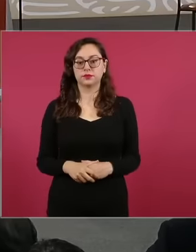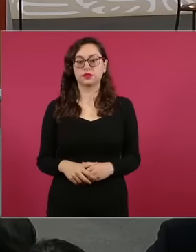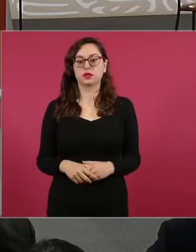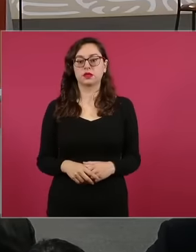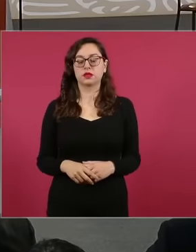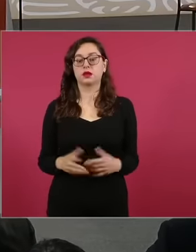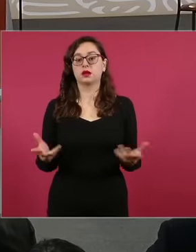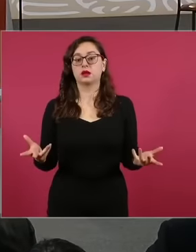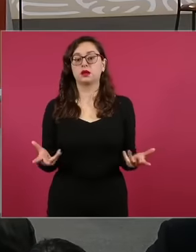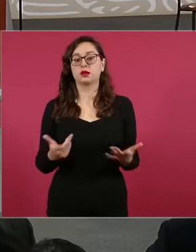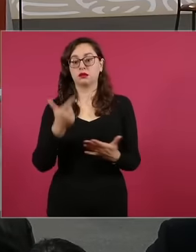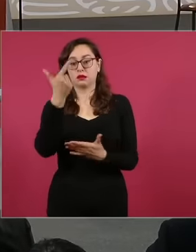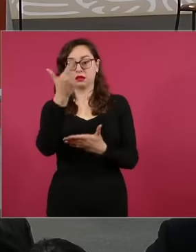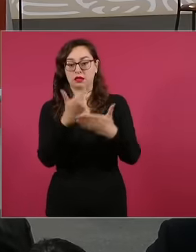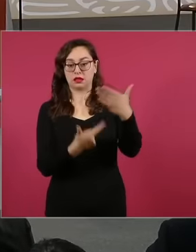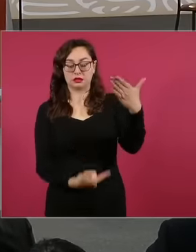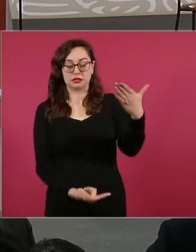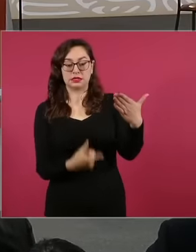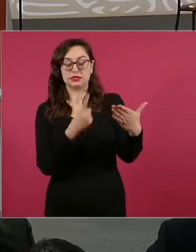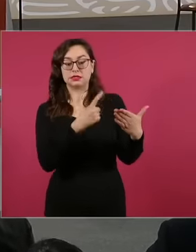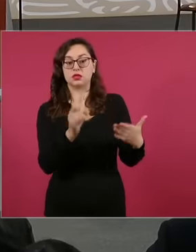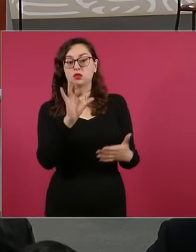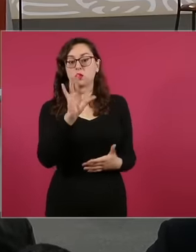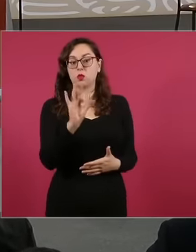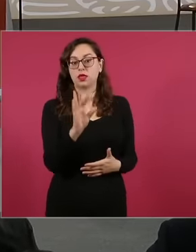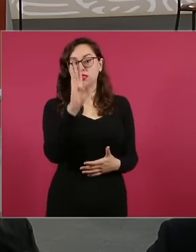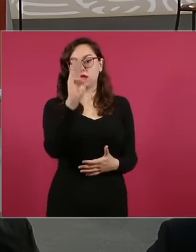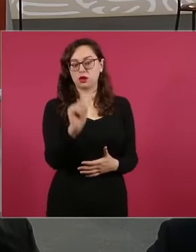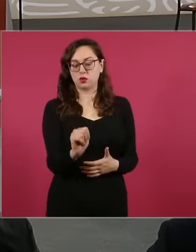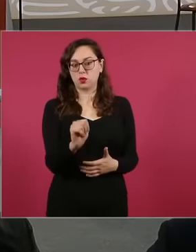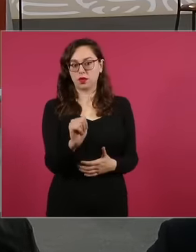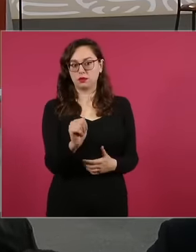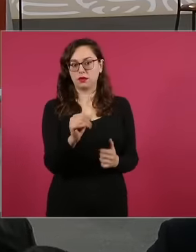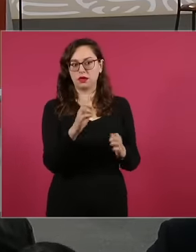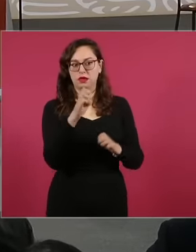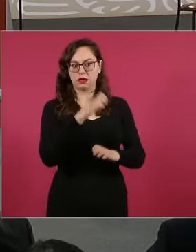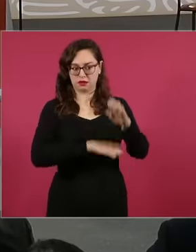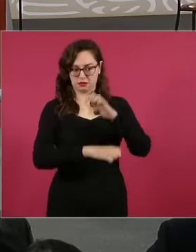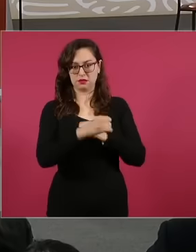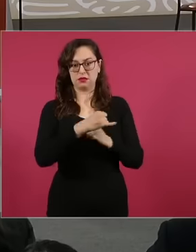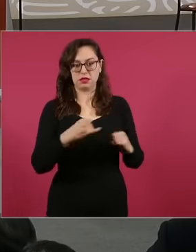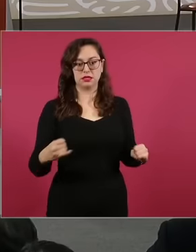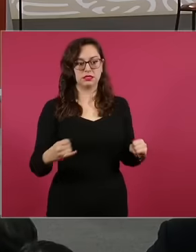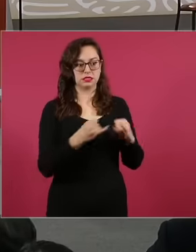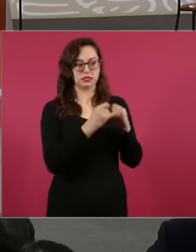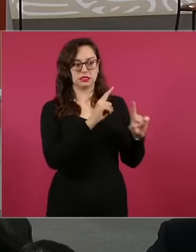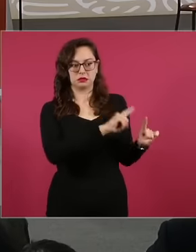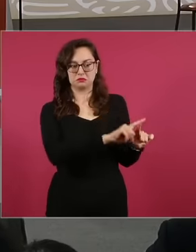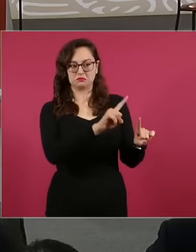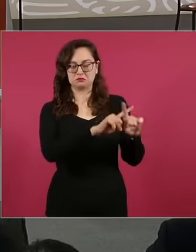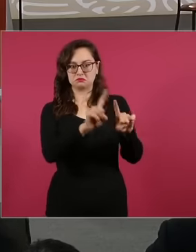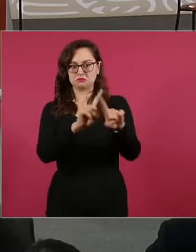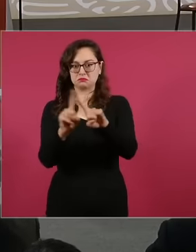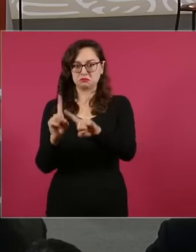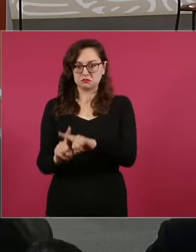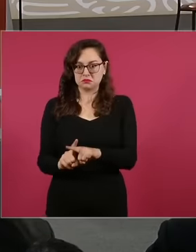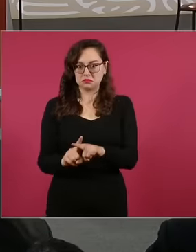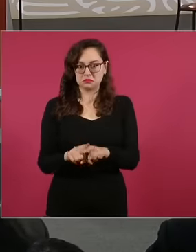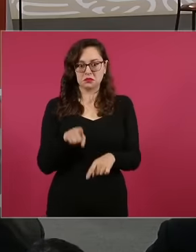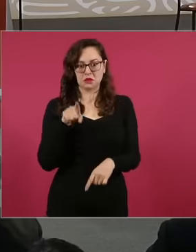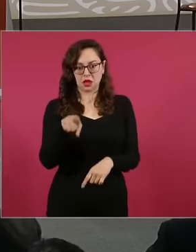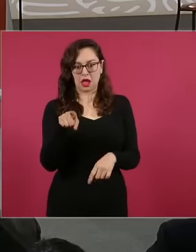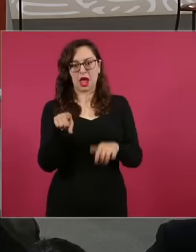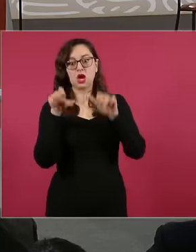503,933. Y tenemos una lista de 149 sujetos que recibieron de